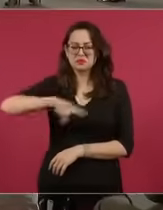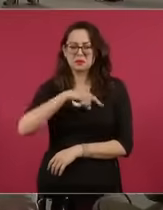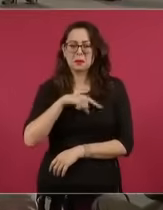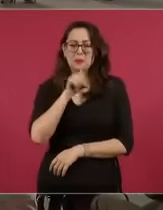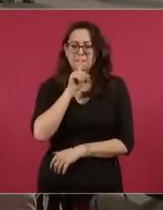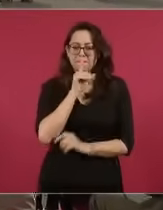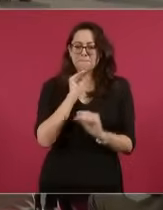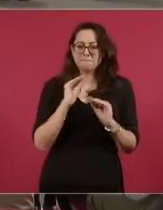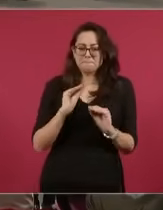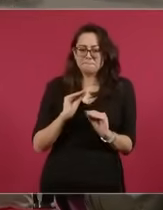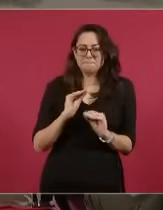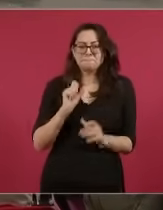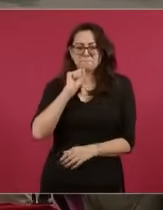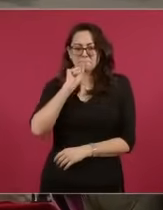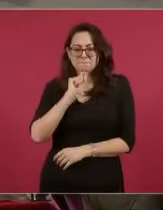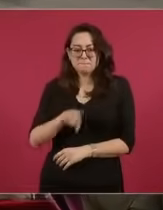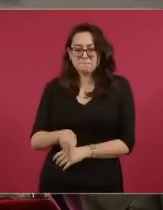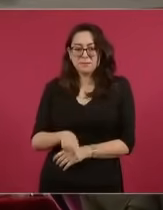¿Nos quedamos callados?